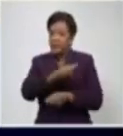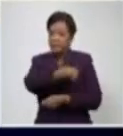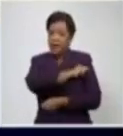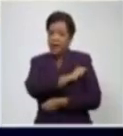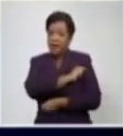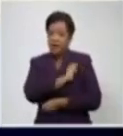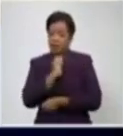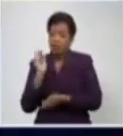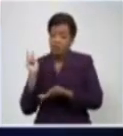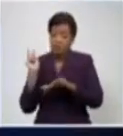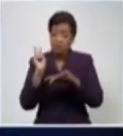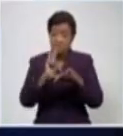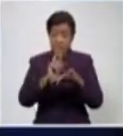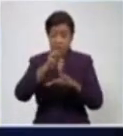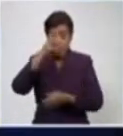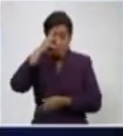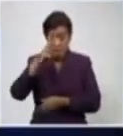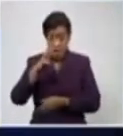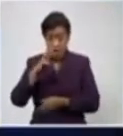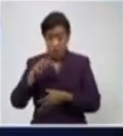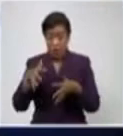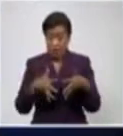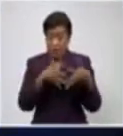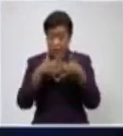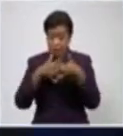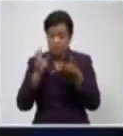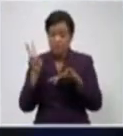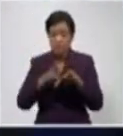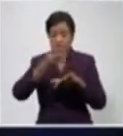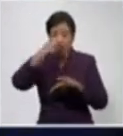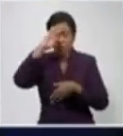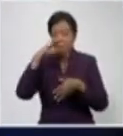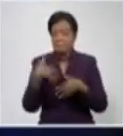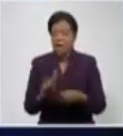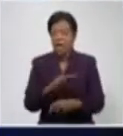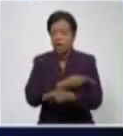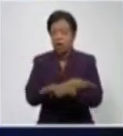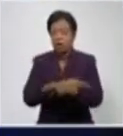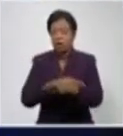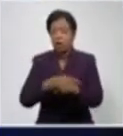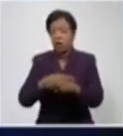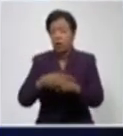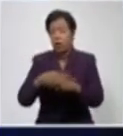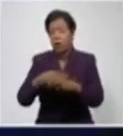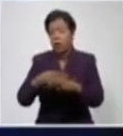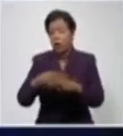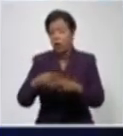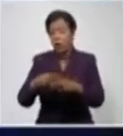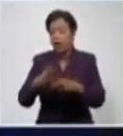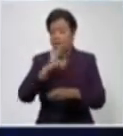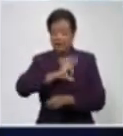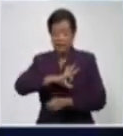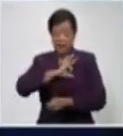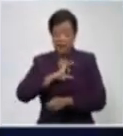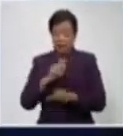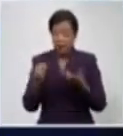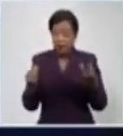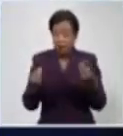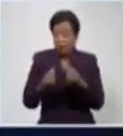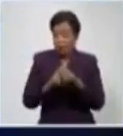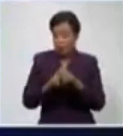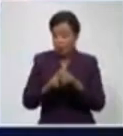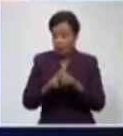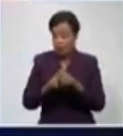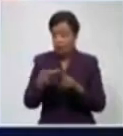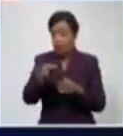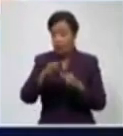de México, pasó por Estados Unidos, llegó a Cuba para contar la historia, esa historia, para vivirla. Llegó como especie de